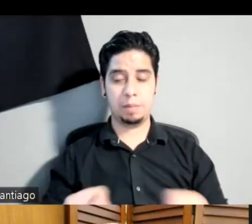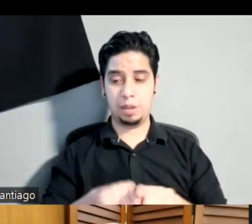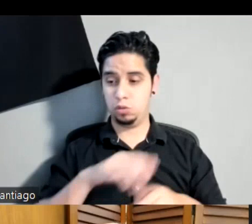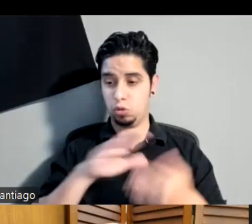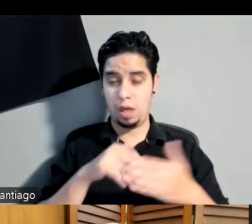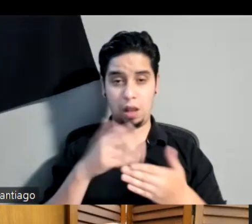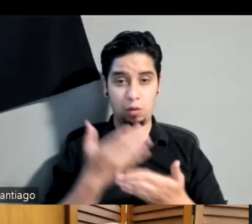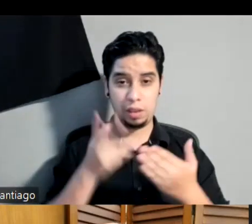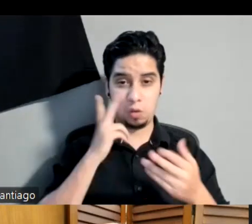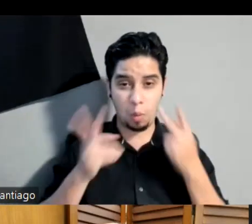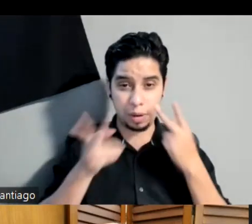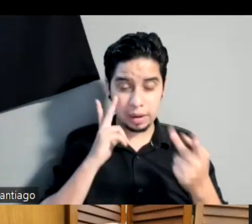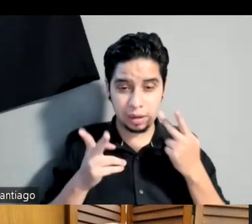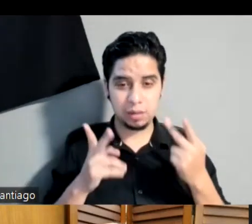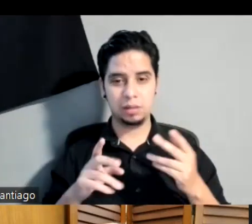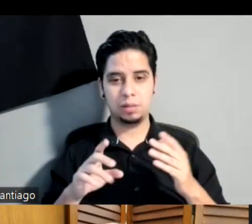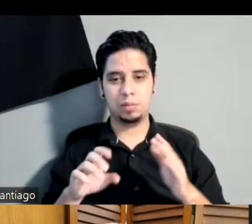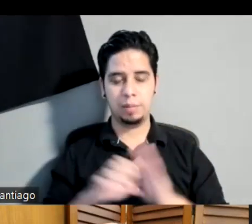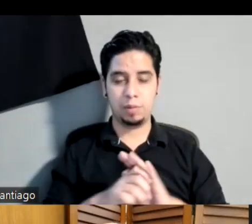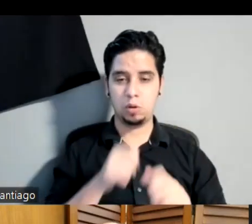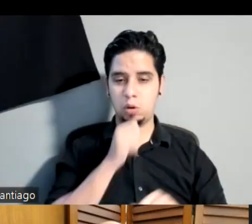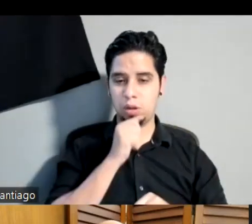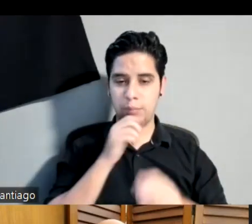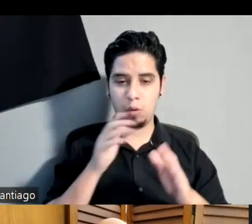sabía cuántos reporteros hay